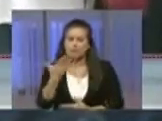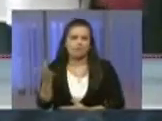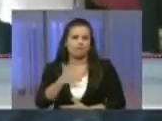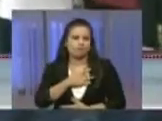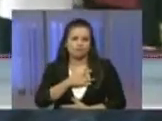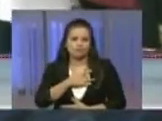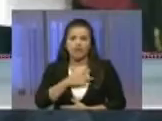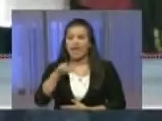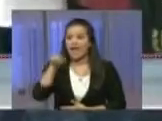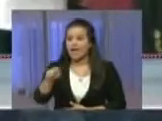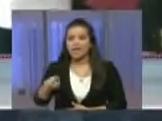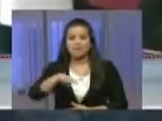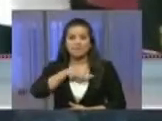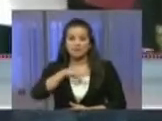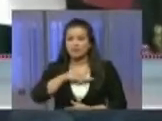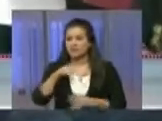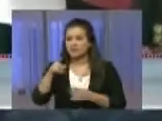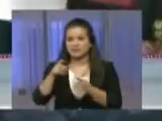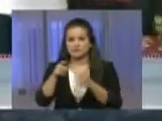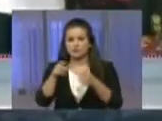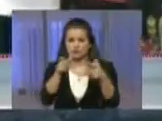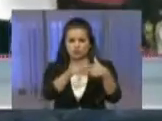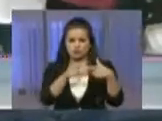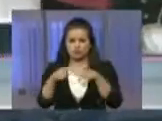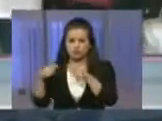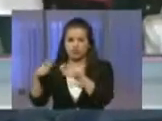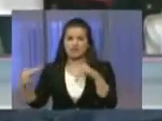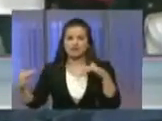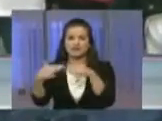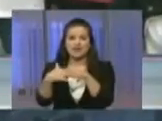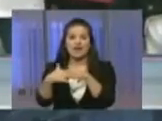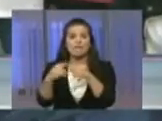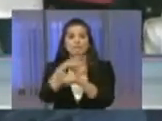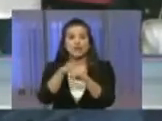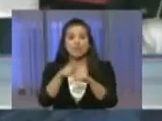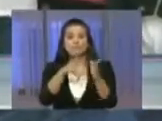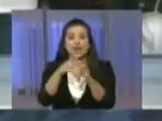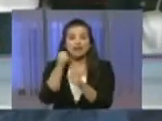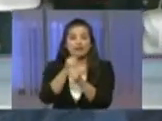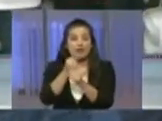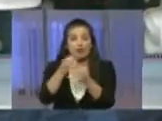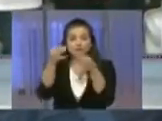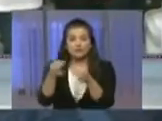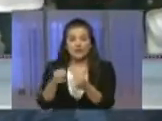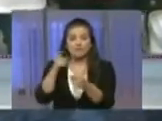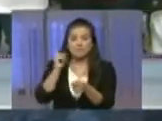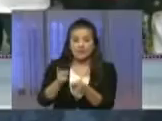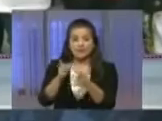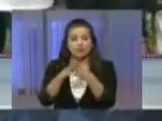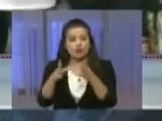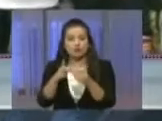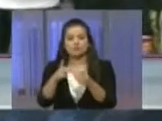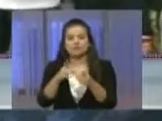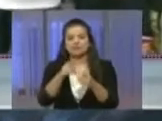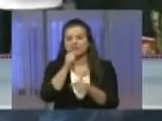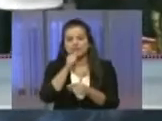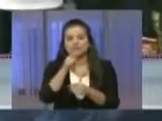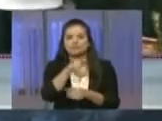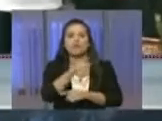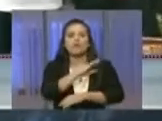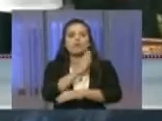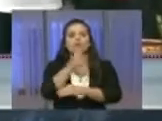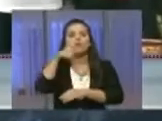popular es quien dirige quien orienta quien concreta los procesos del socialismo cuando nos visitó la